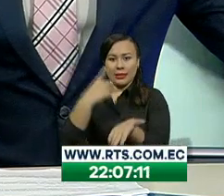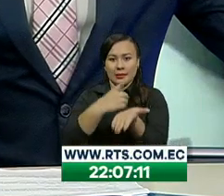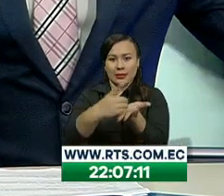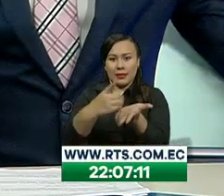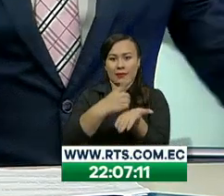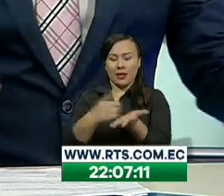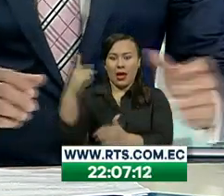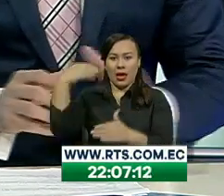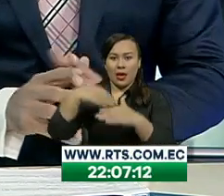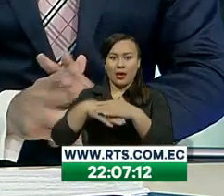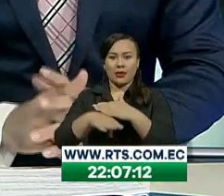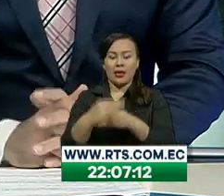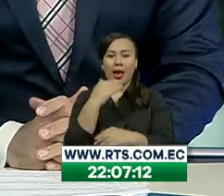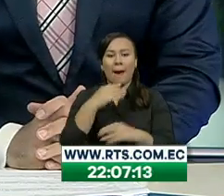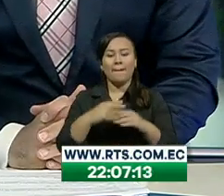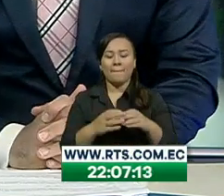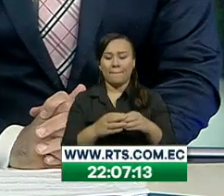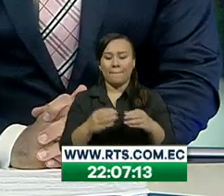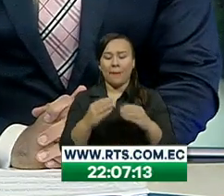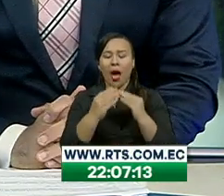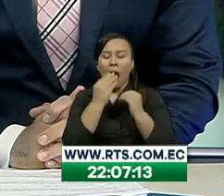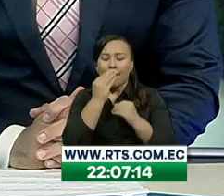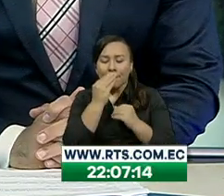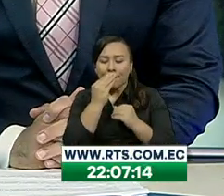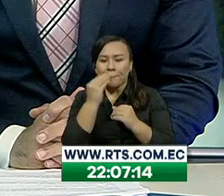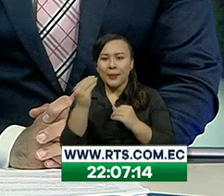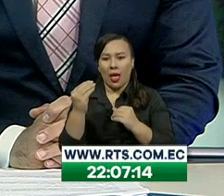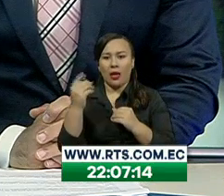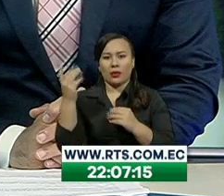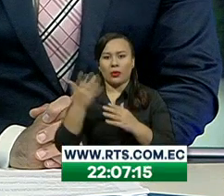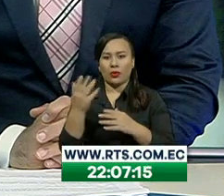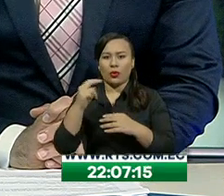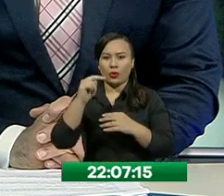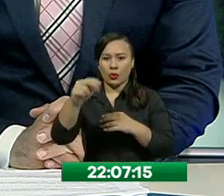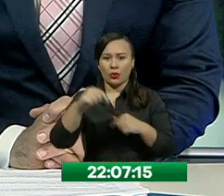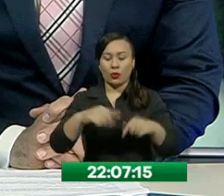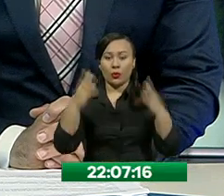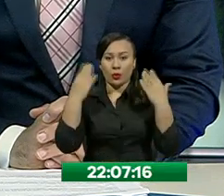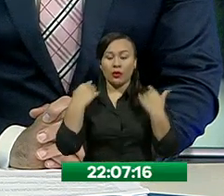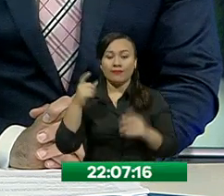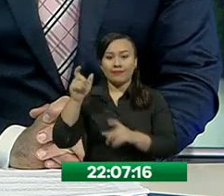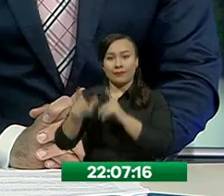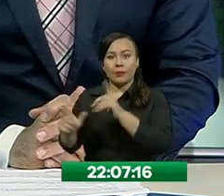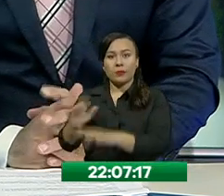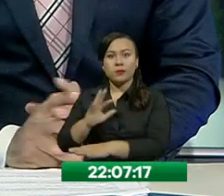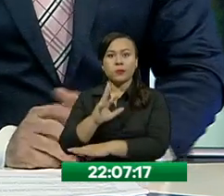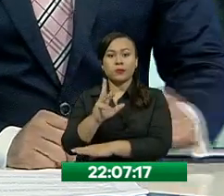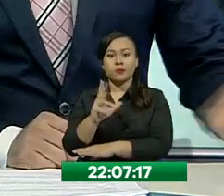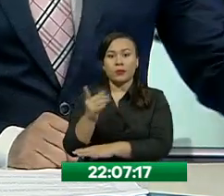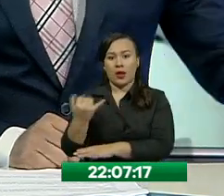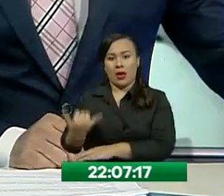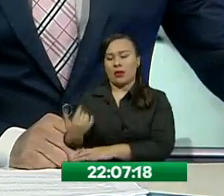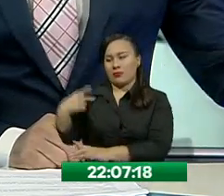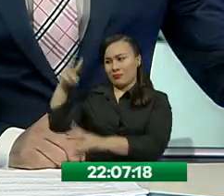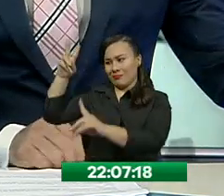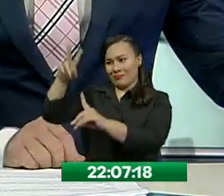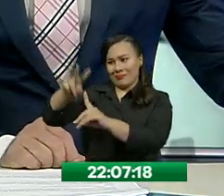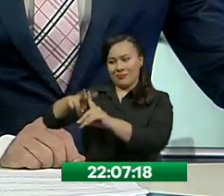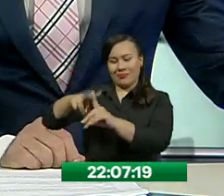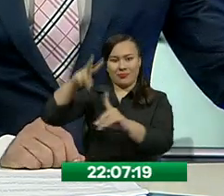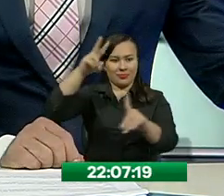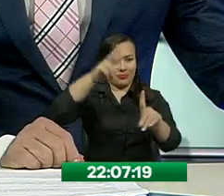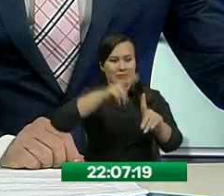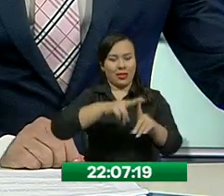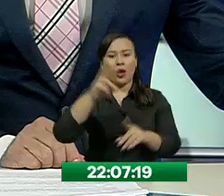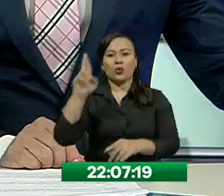ingresaron a asaltar en una panadería en la avenida Luis Plaza Dañín, norte de Guayaquil. La banda fue desarticulada con varios allanamientos efectuados